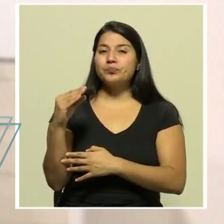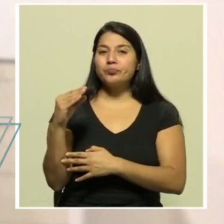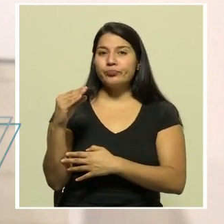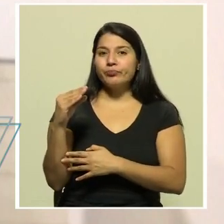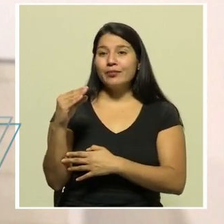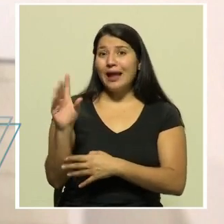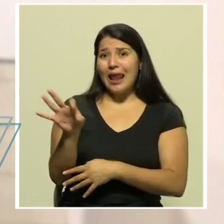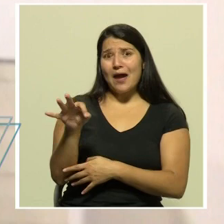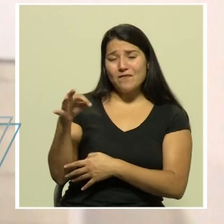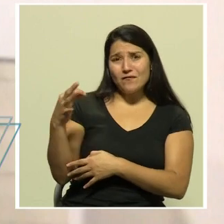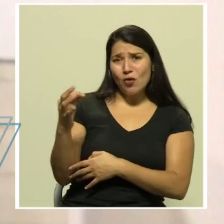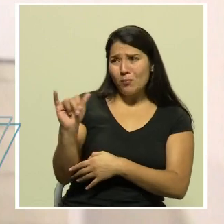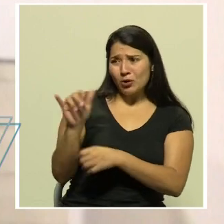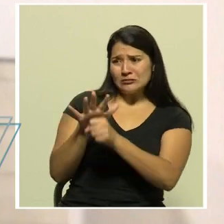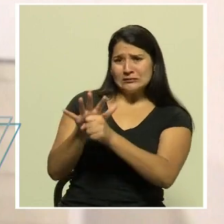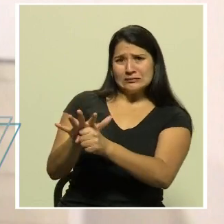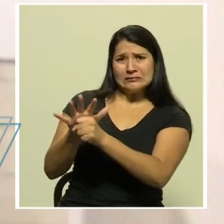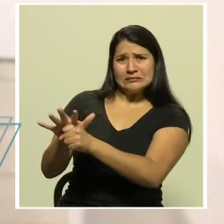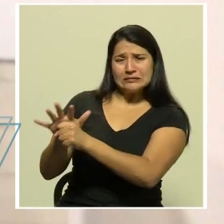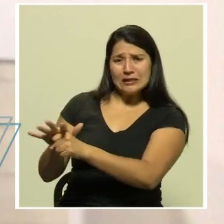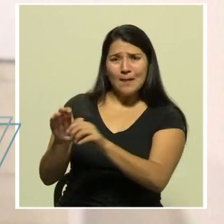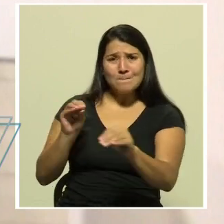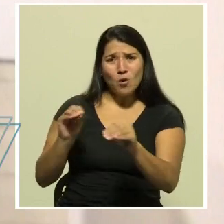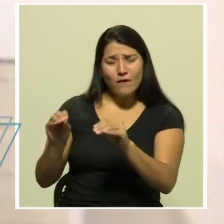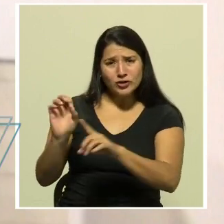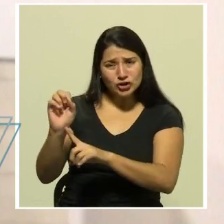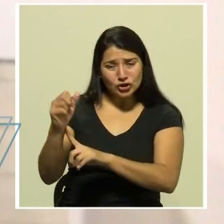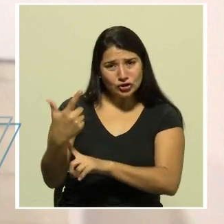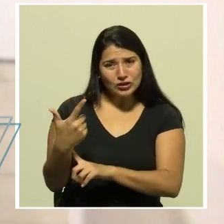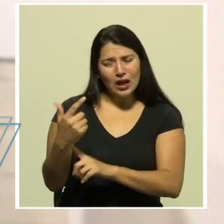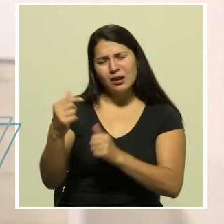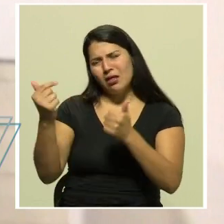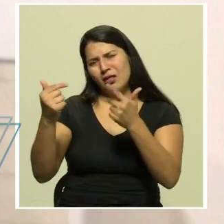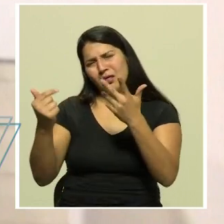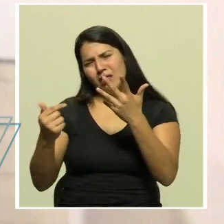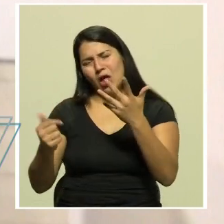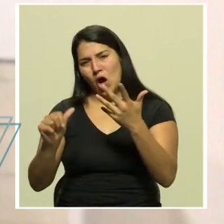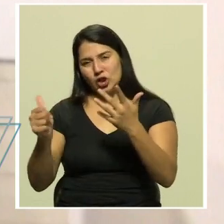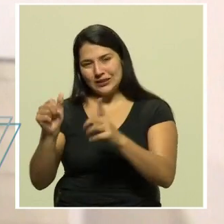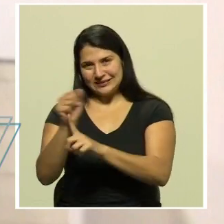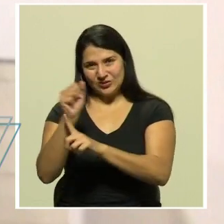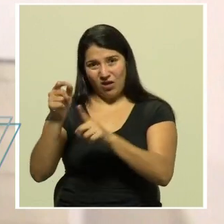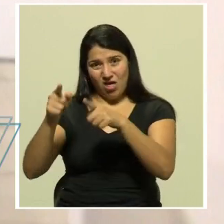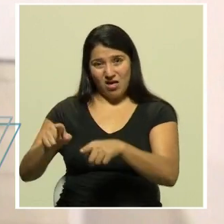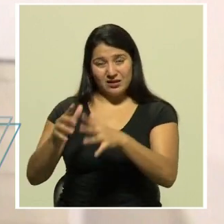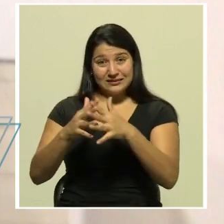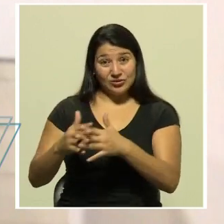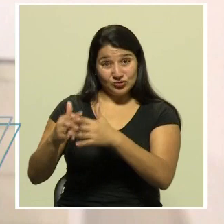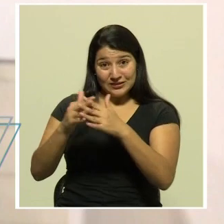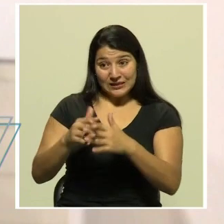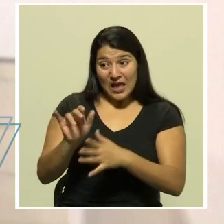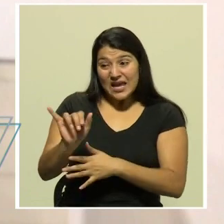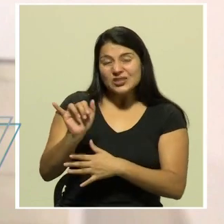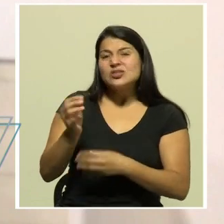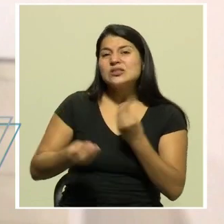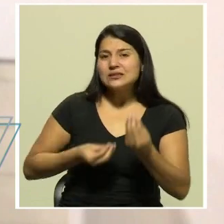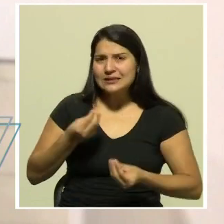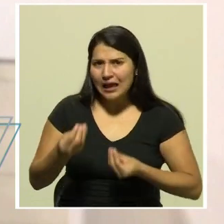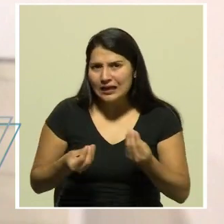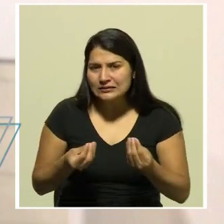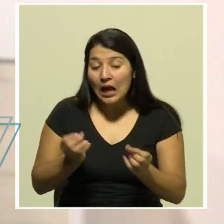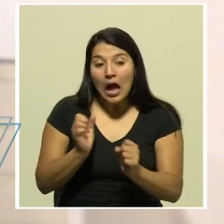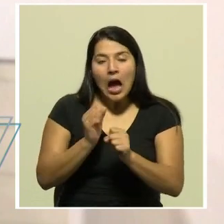la manera en la que se ha reprimido la movilización social, entre otros fenómenos, nos ha generado